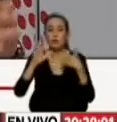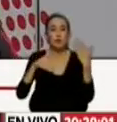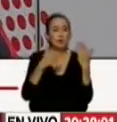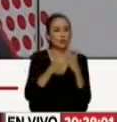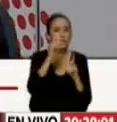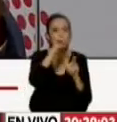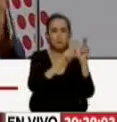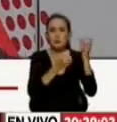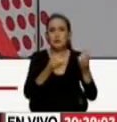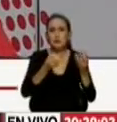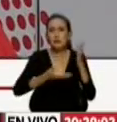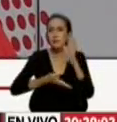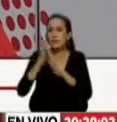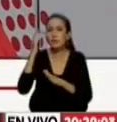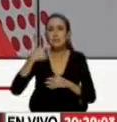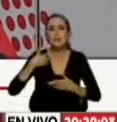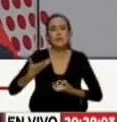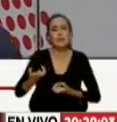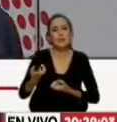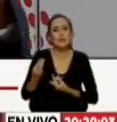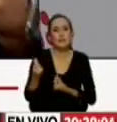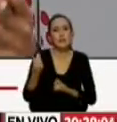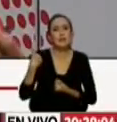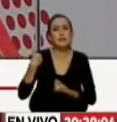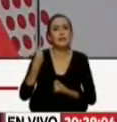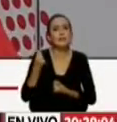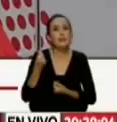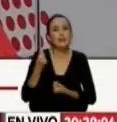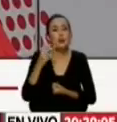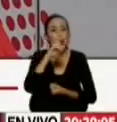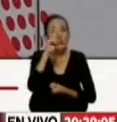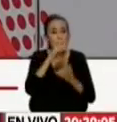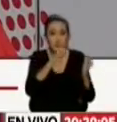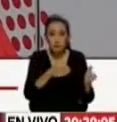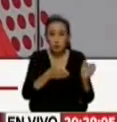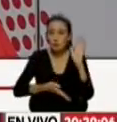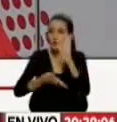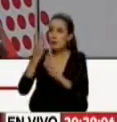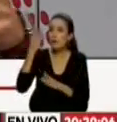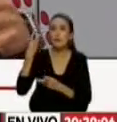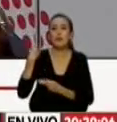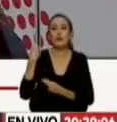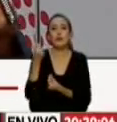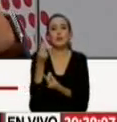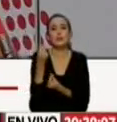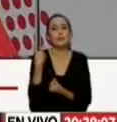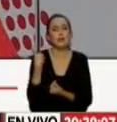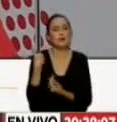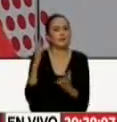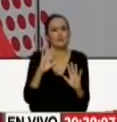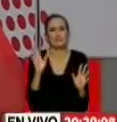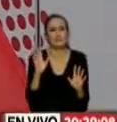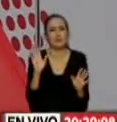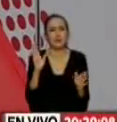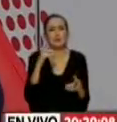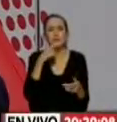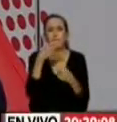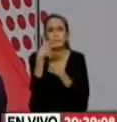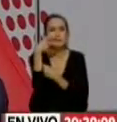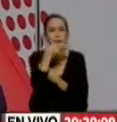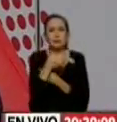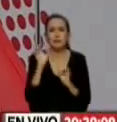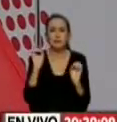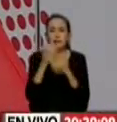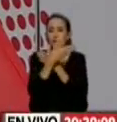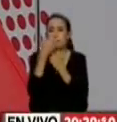salir de Venezuela salen con dinero. Una falsedad absoluta. Y entonces, ¿qué es lo que termina pasando? Por eso te decía que salen esta migración masiva a los